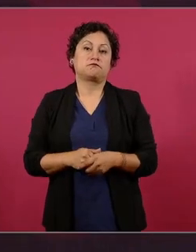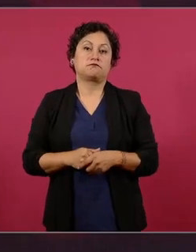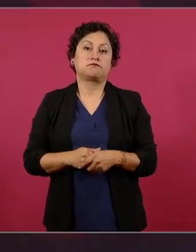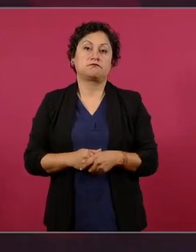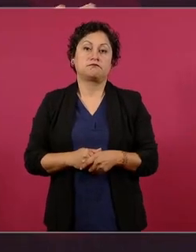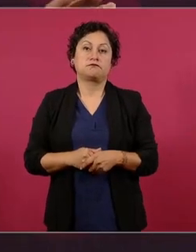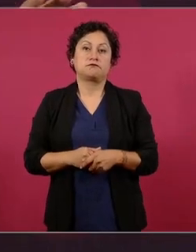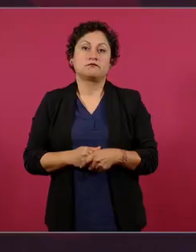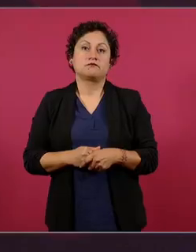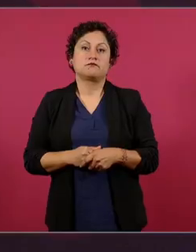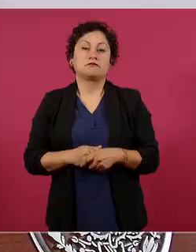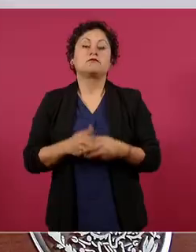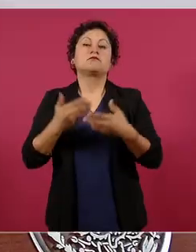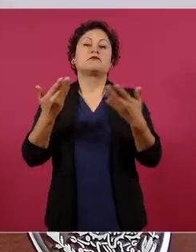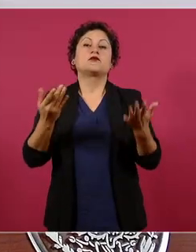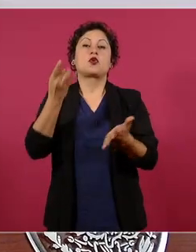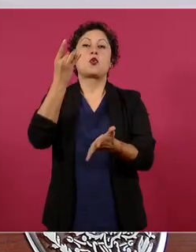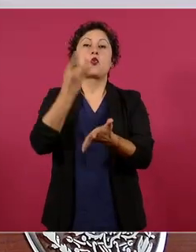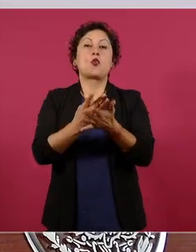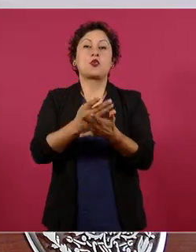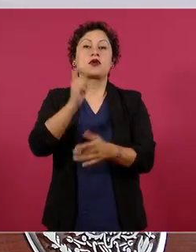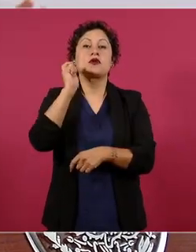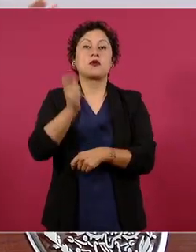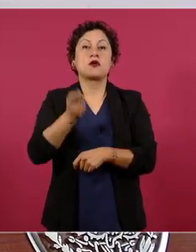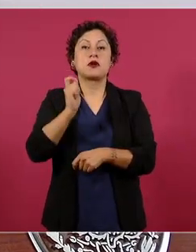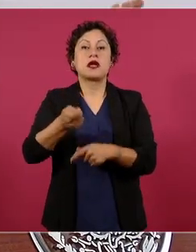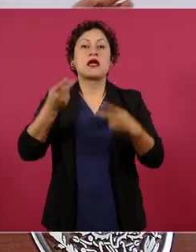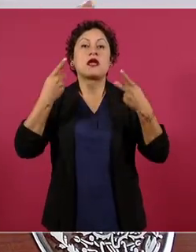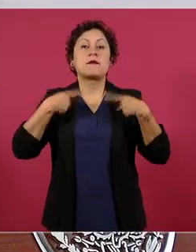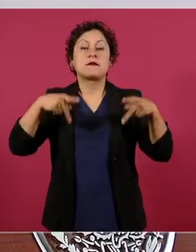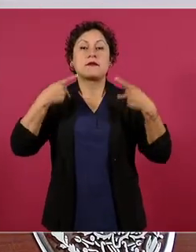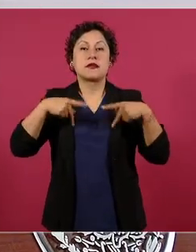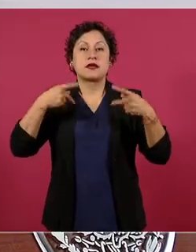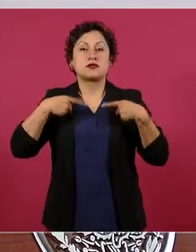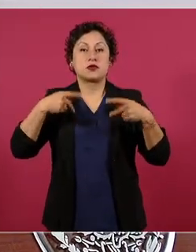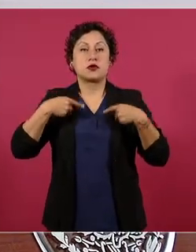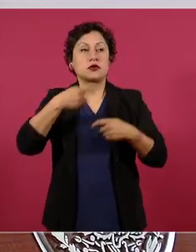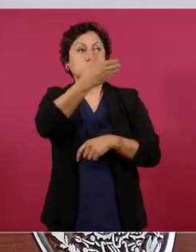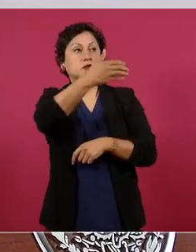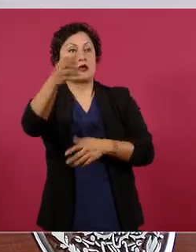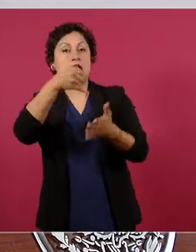nada más que sepan los campesinos que no van a ser reprimidos,